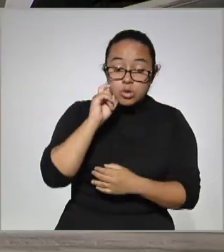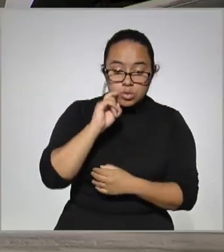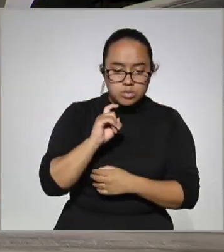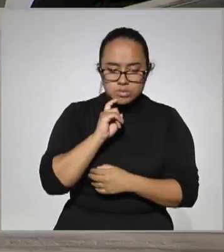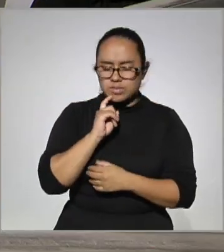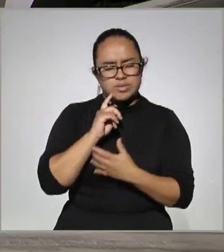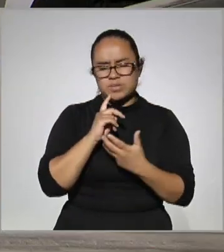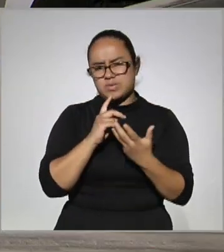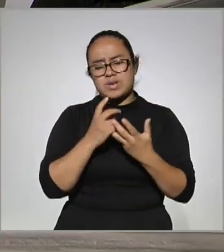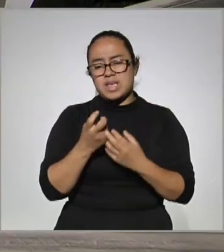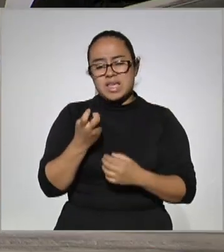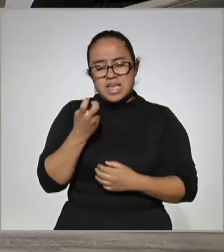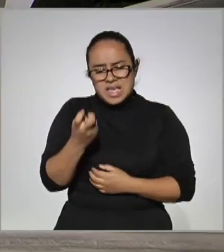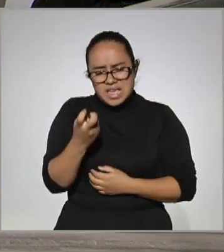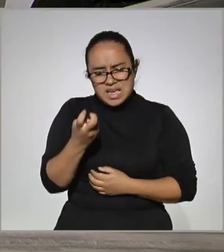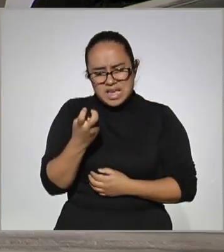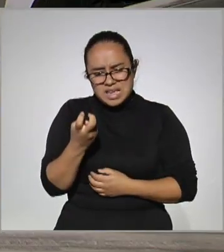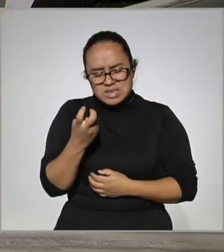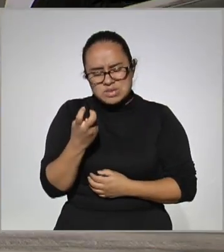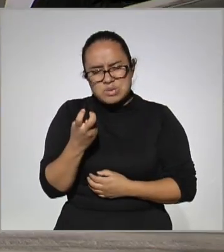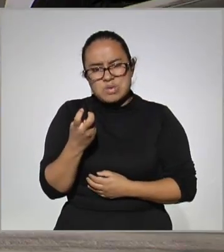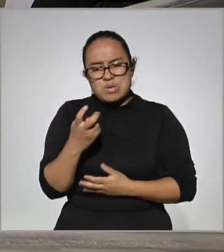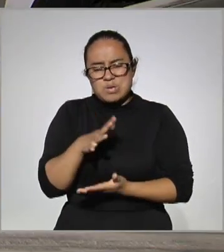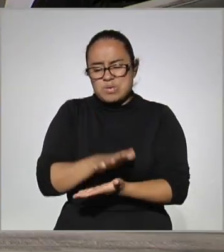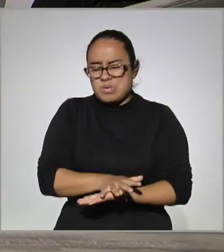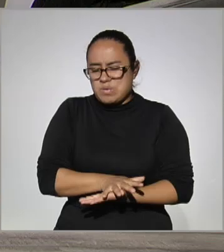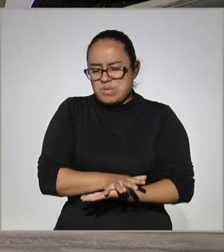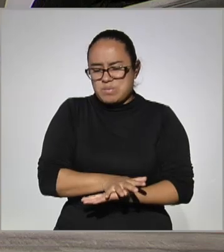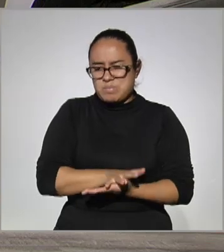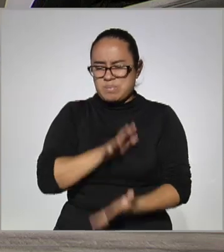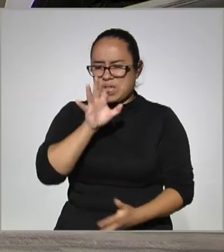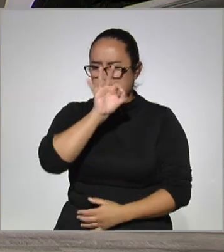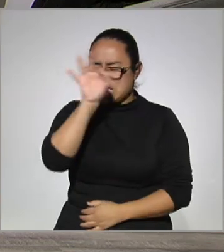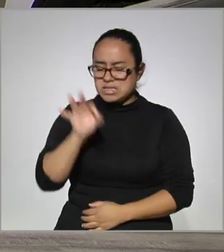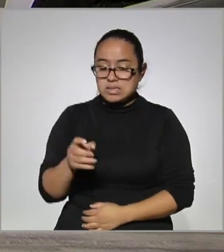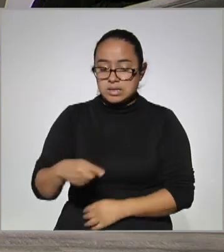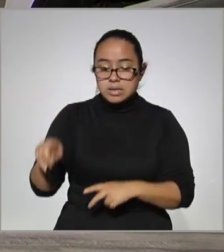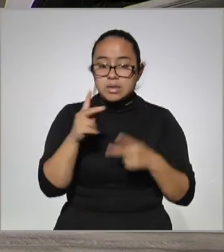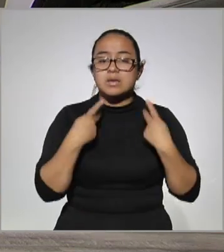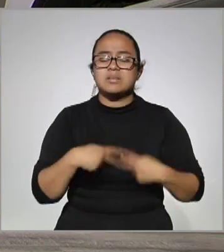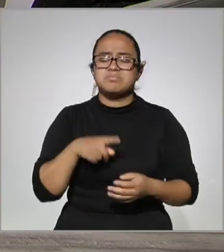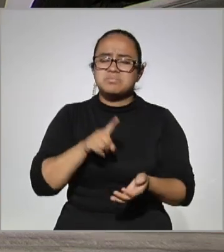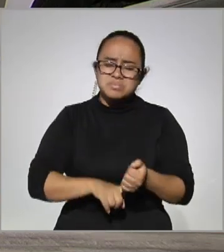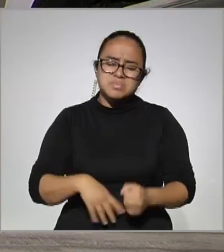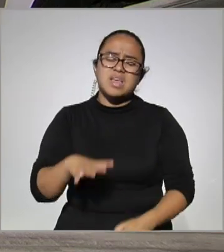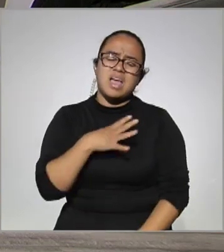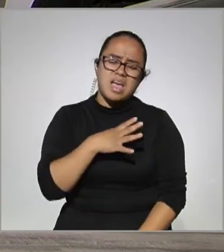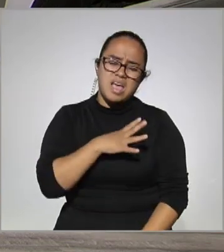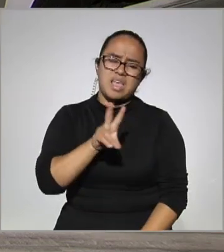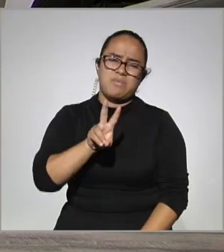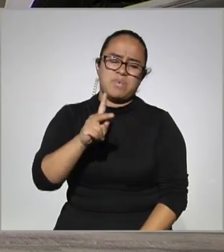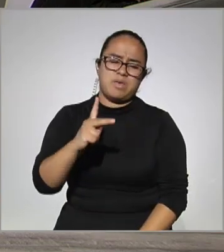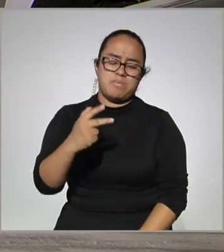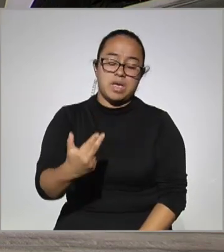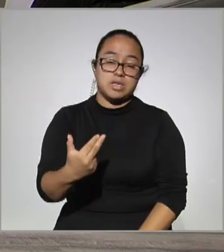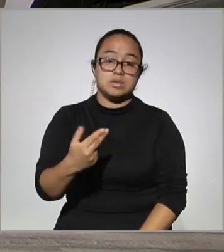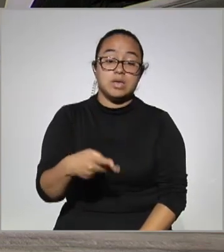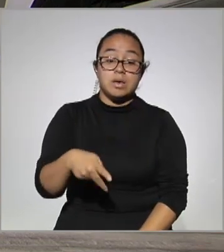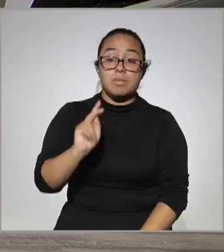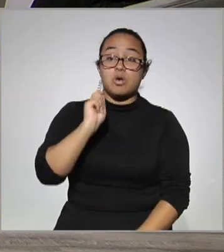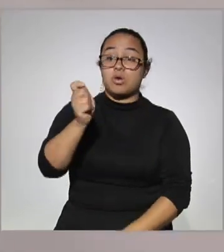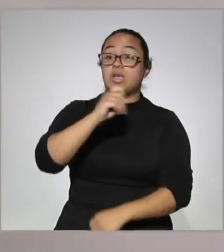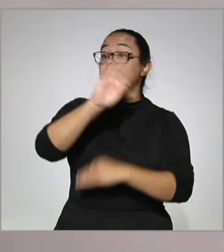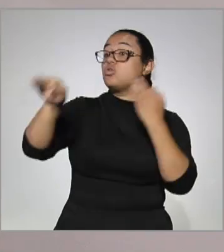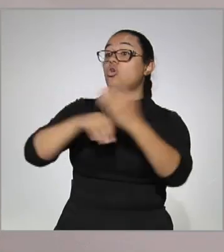anteriormente, no prácticamente, pero la gran porcentaje de la población está o estamos infectados con este virus. Eso no quiere decir que a todos nos